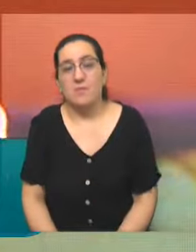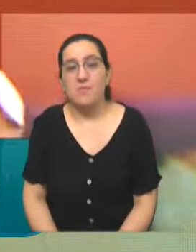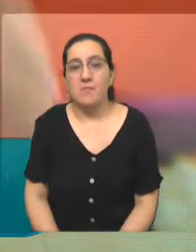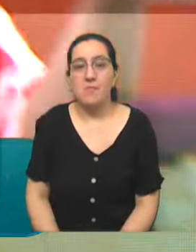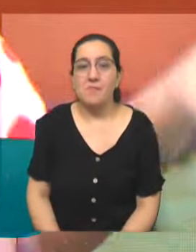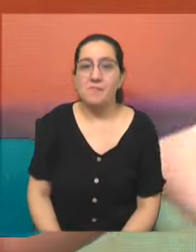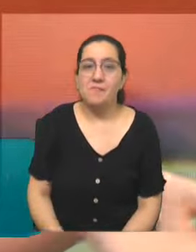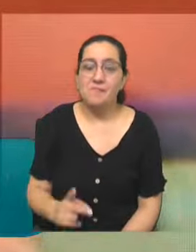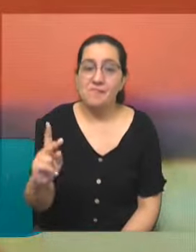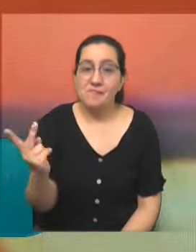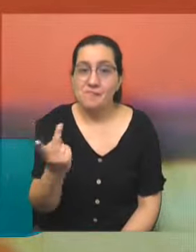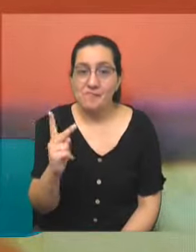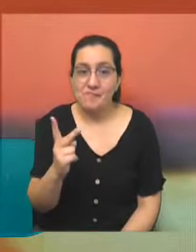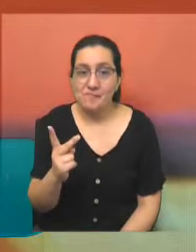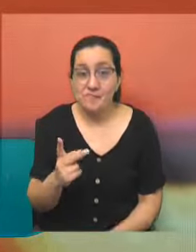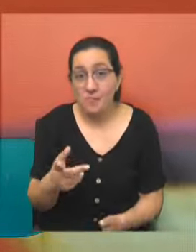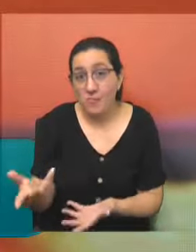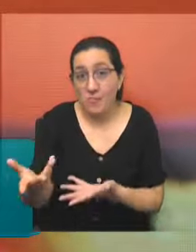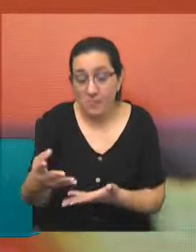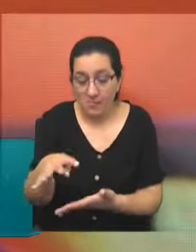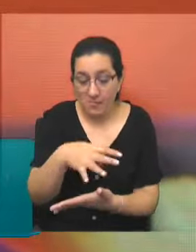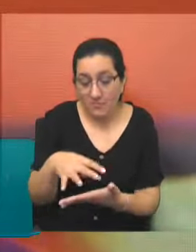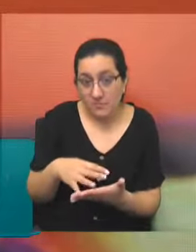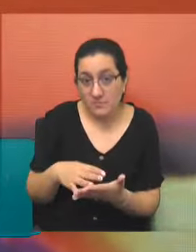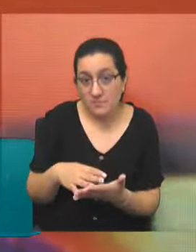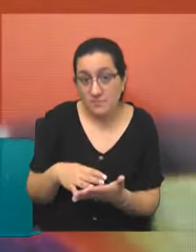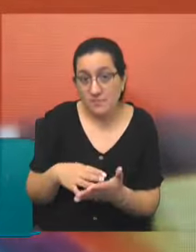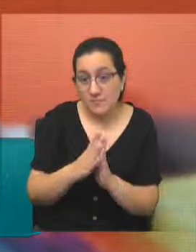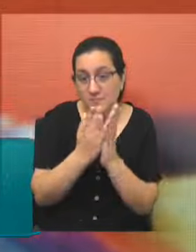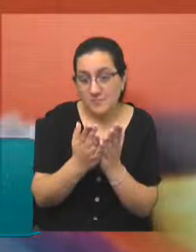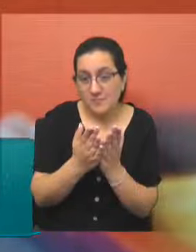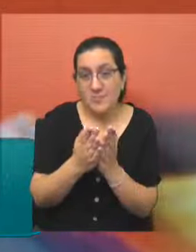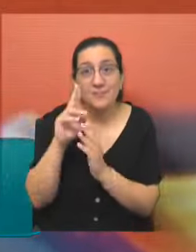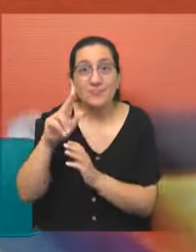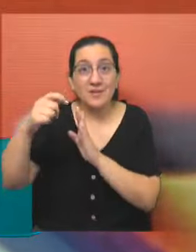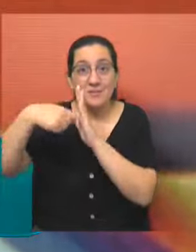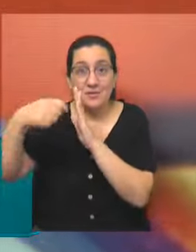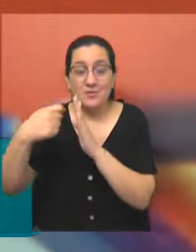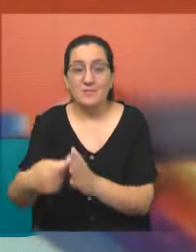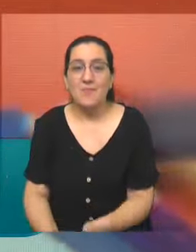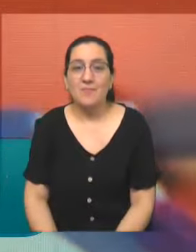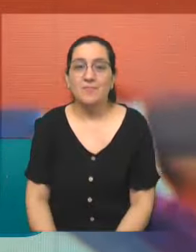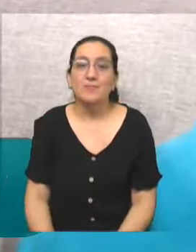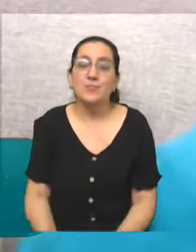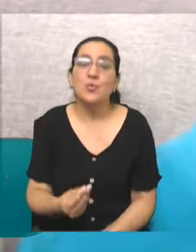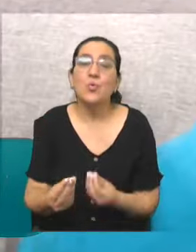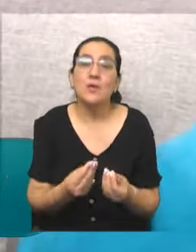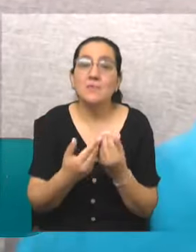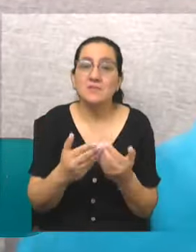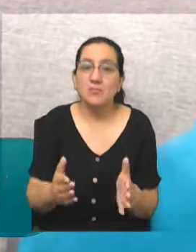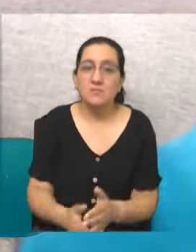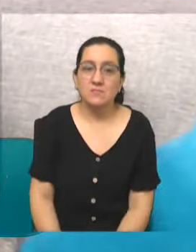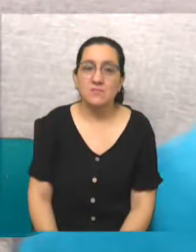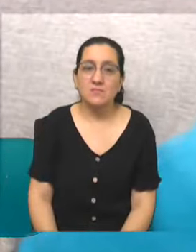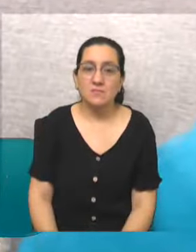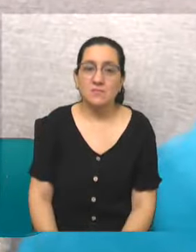están empujando a ir a leer ese libro y ver esa película. Sí. Y como no vamos a zafar de ninguna de las dos, ¿por cuál empezamos? Bueno, si